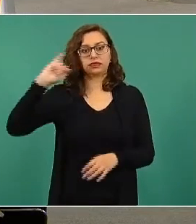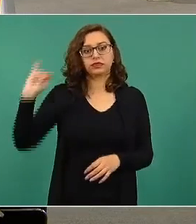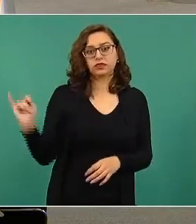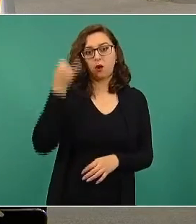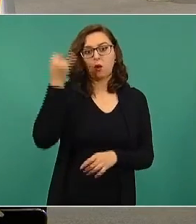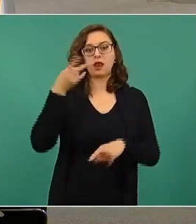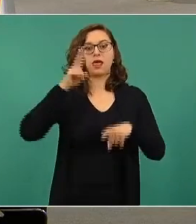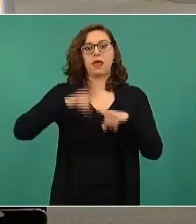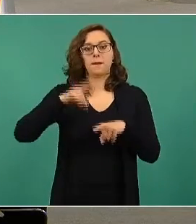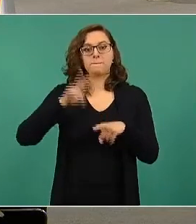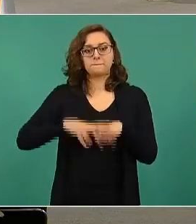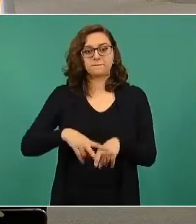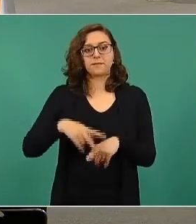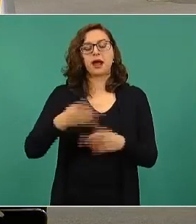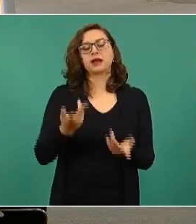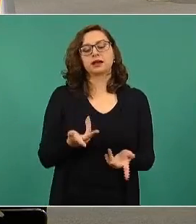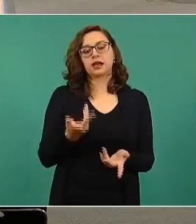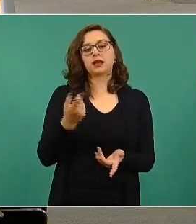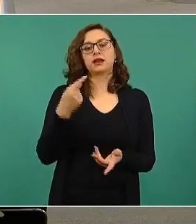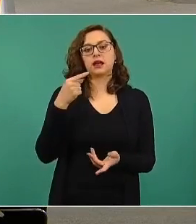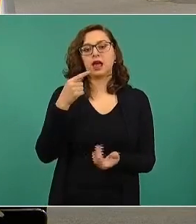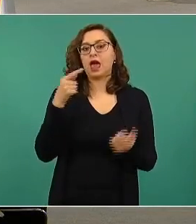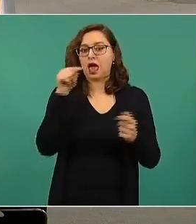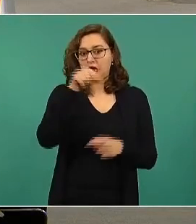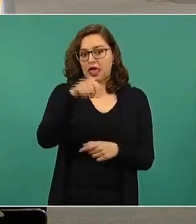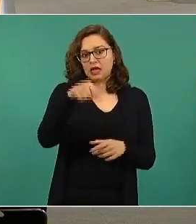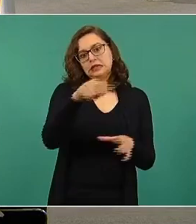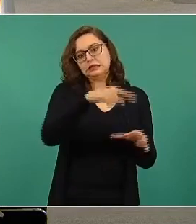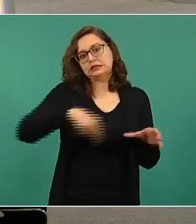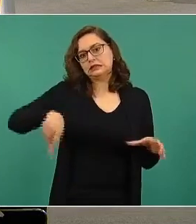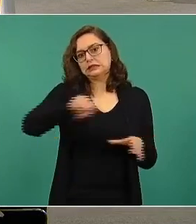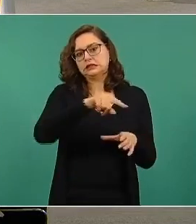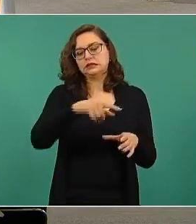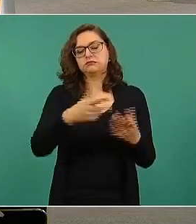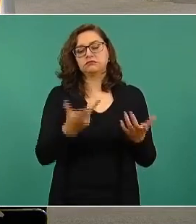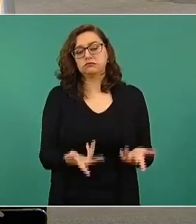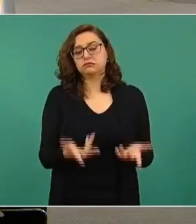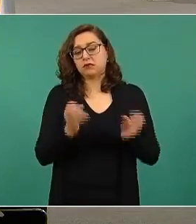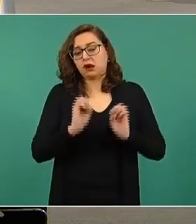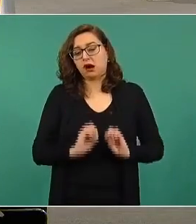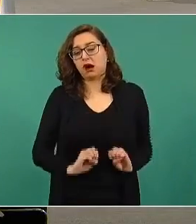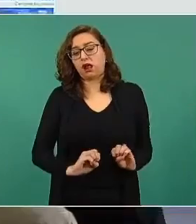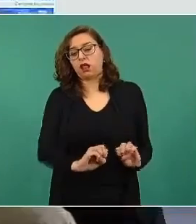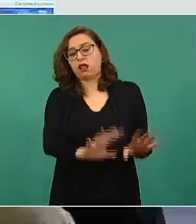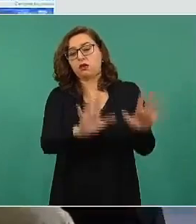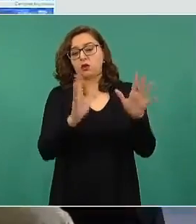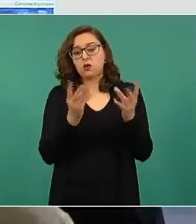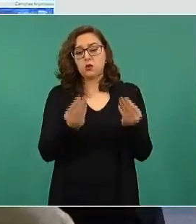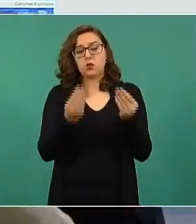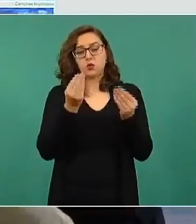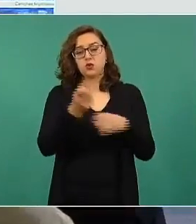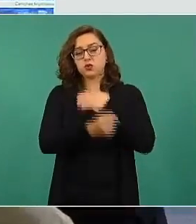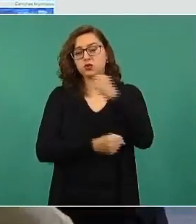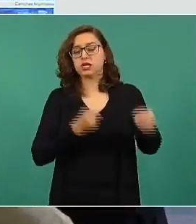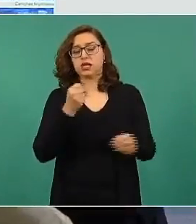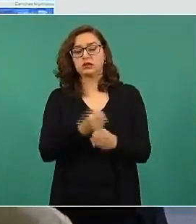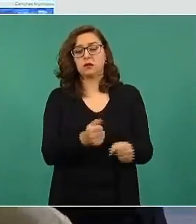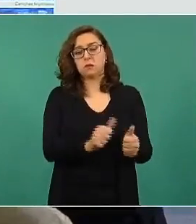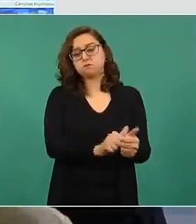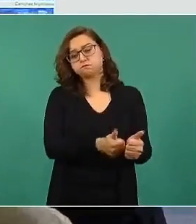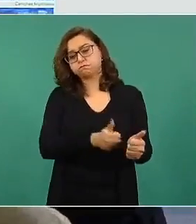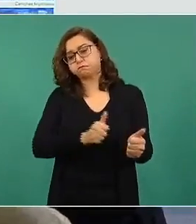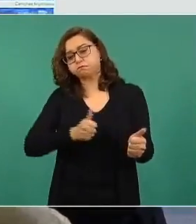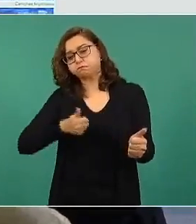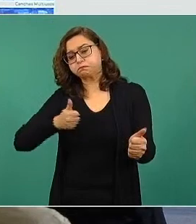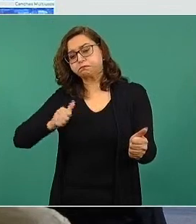Xico. Es una intervención en una de las zonas de mayor, digamos, rezago social y mayor inseguridad en ciudad, en